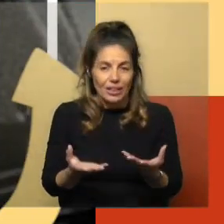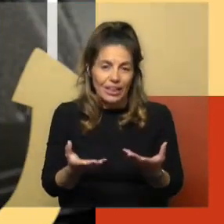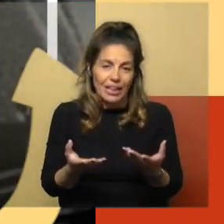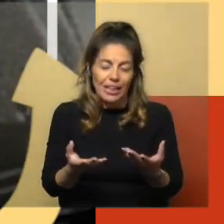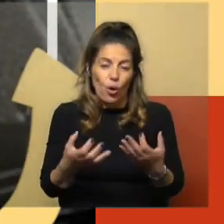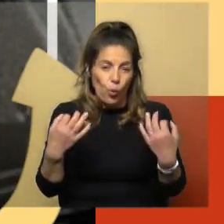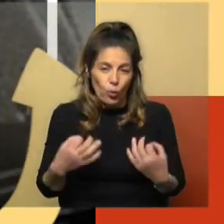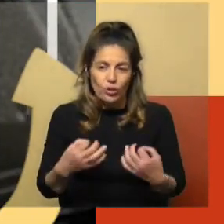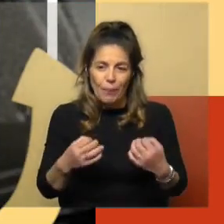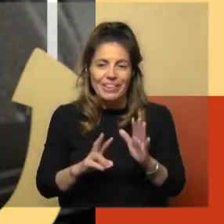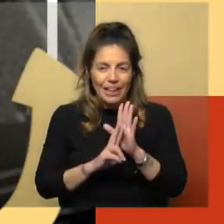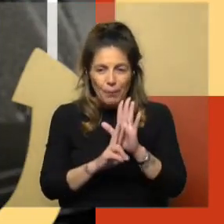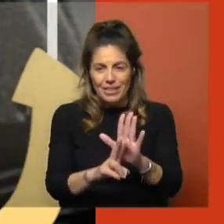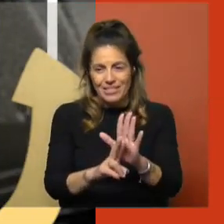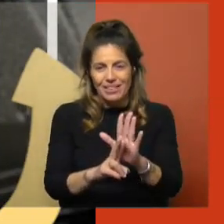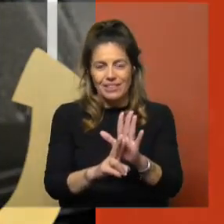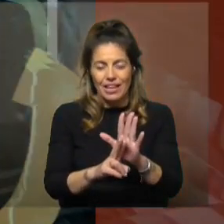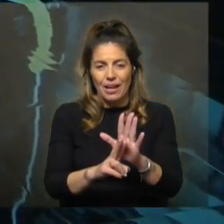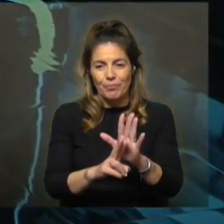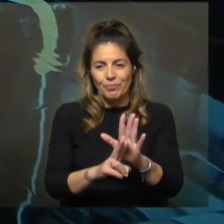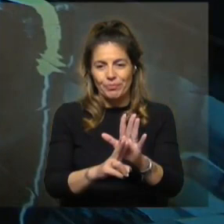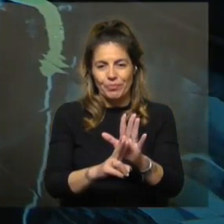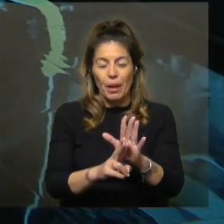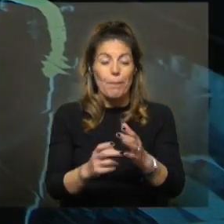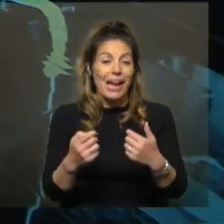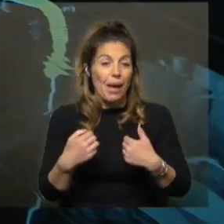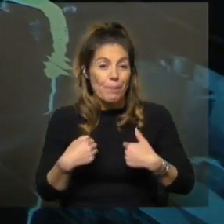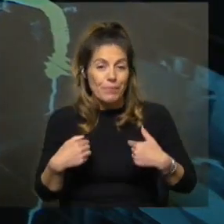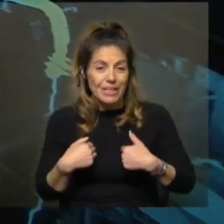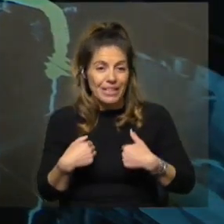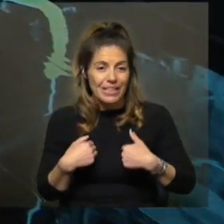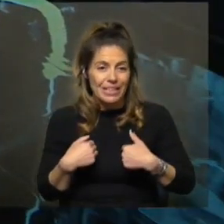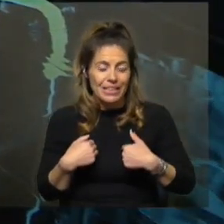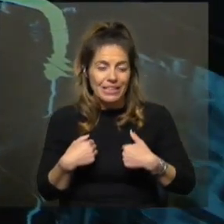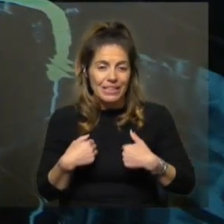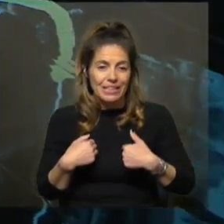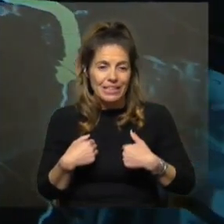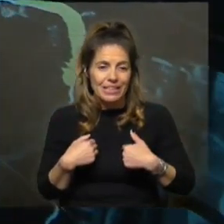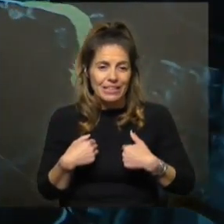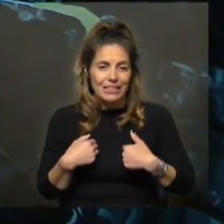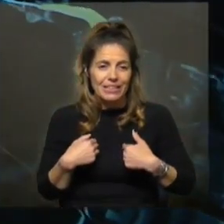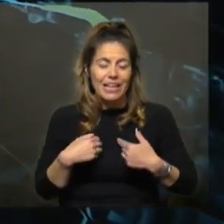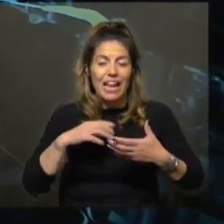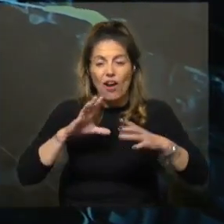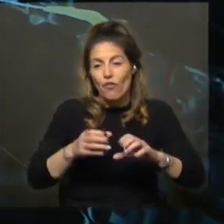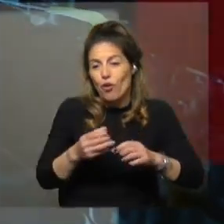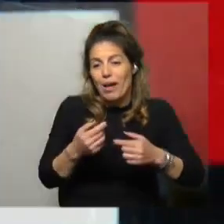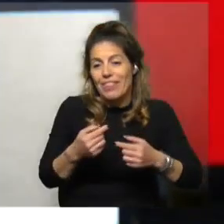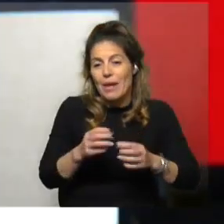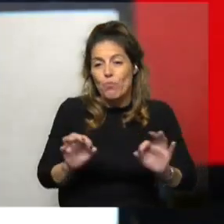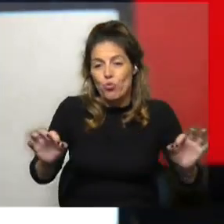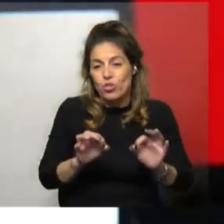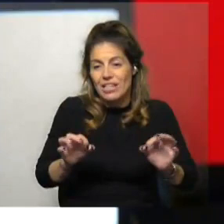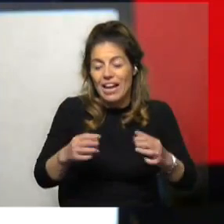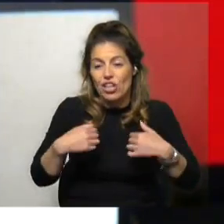justamente representa lo lo que para mí es el género que que intento llevar adelante que